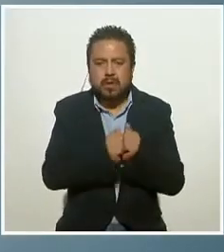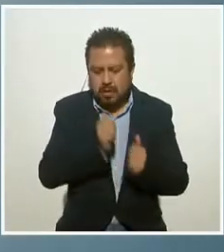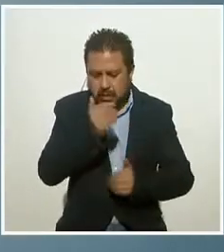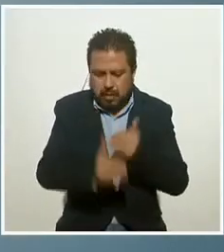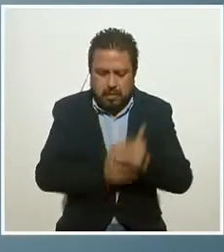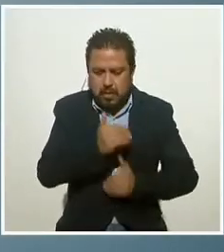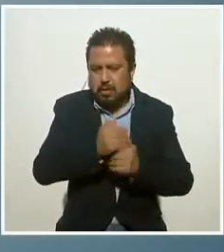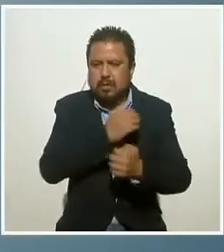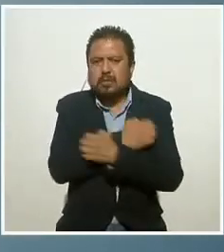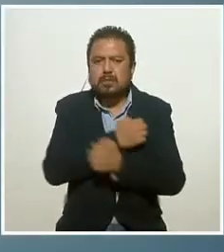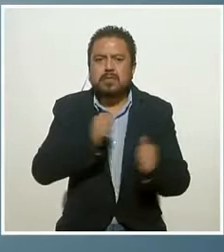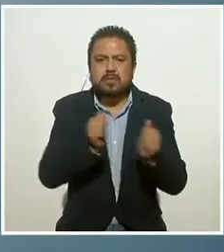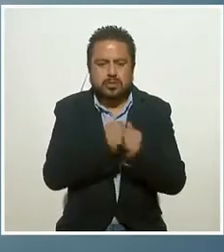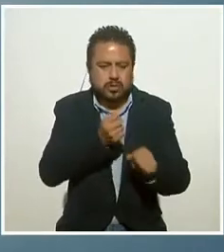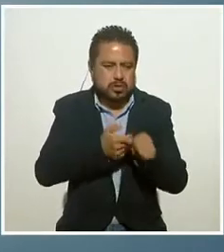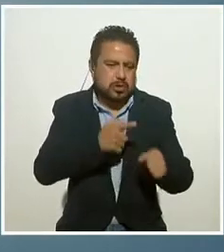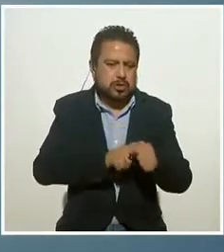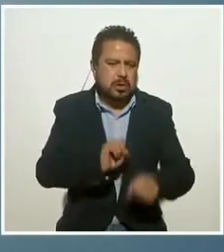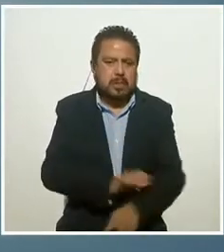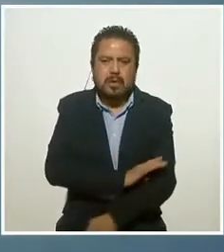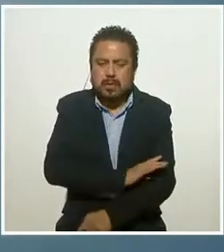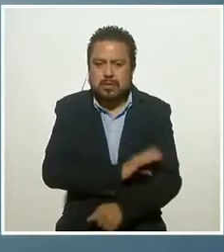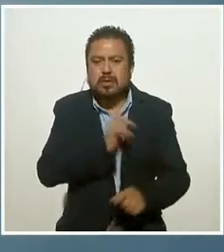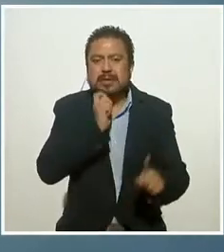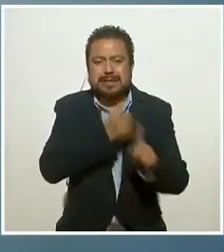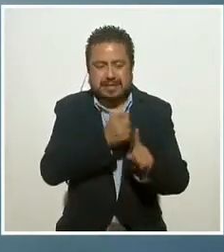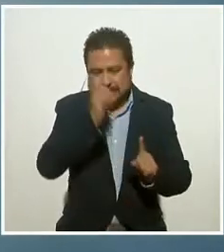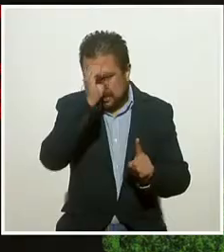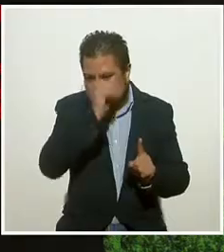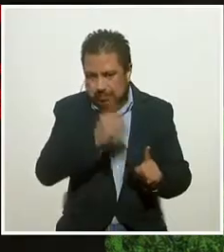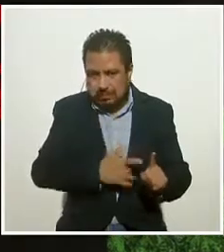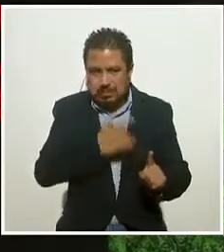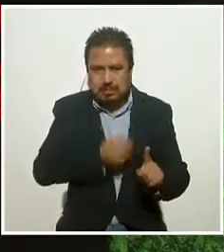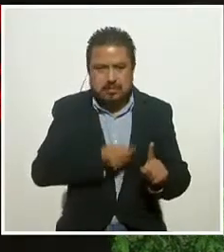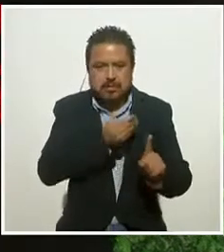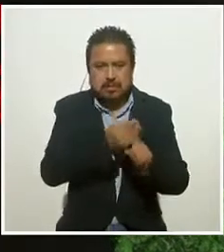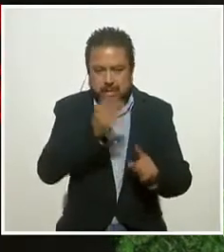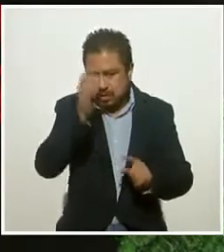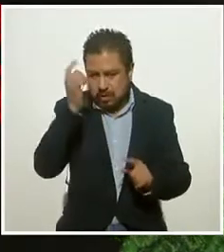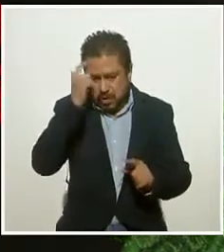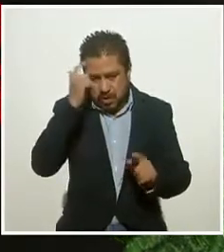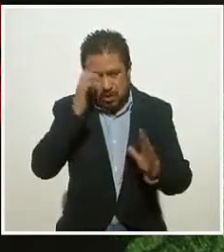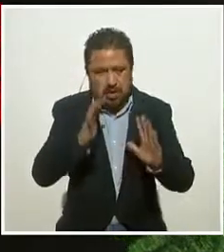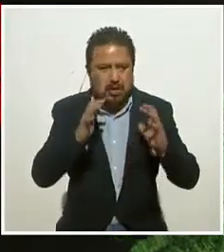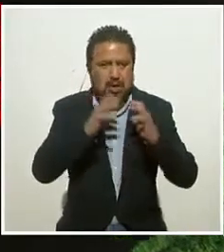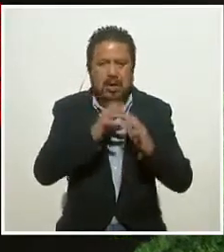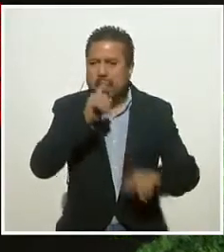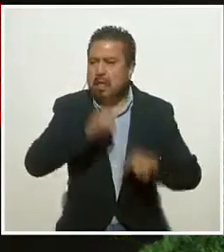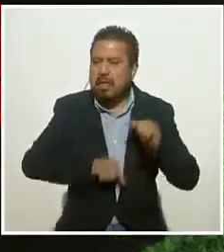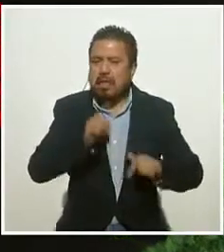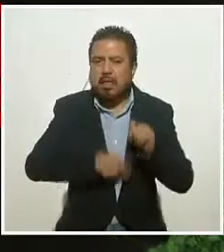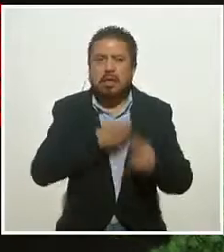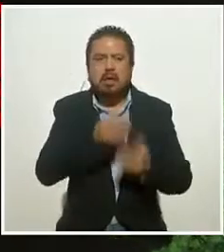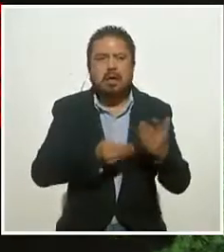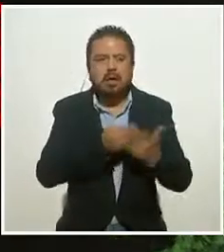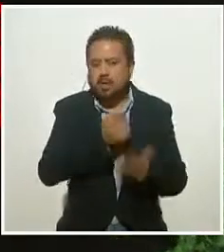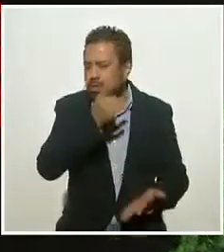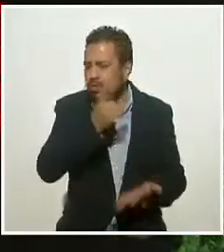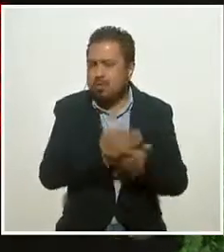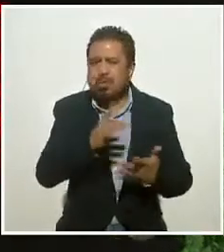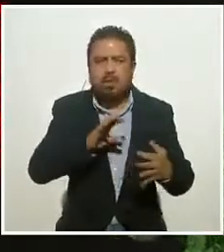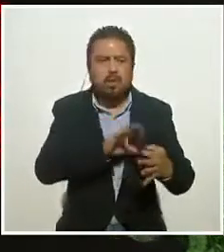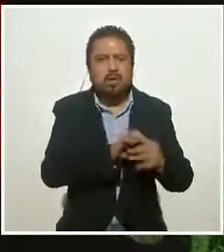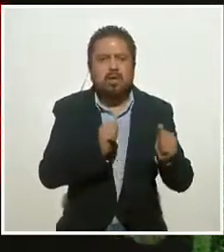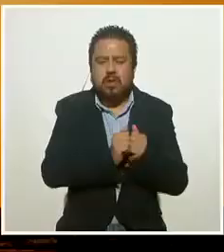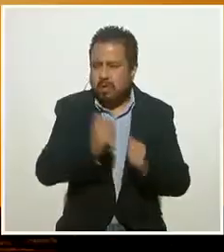de educación socioemocional. Desde esta perspectiva, el cociente intelectual deja de ser considerado un campo único ligado